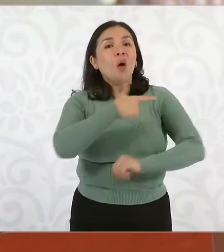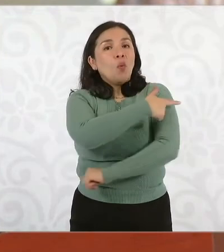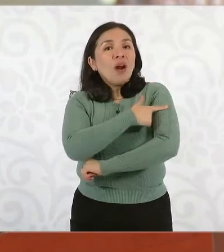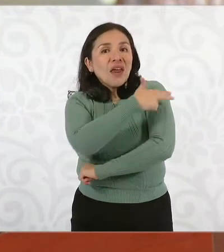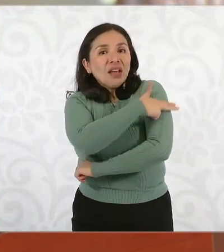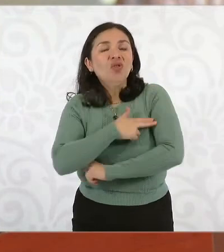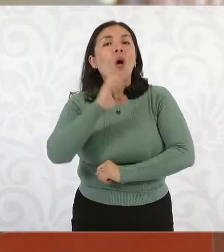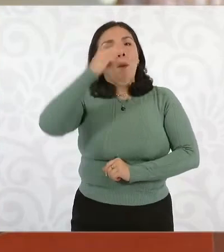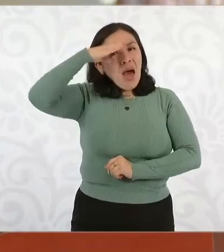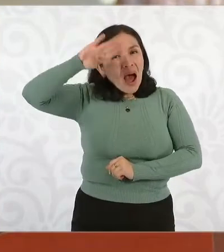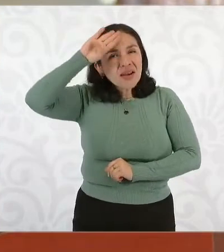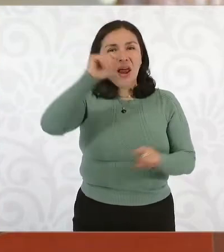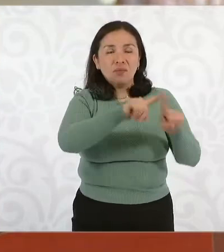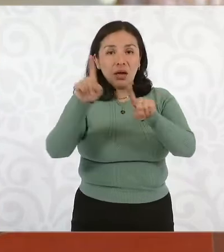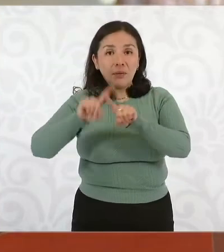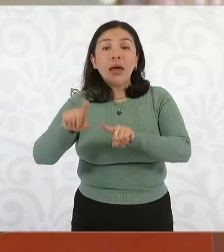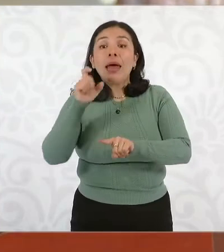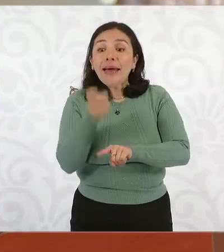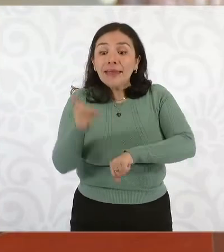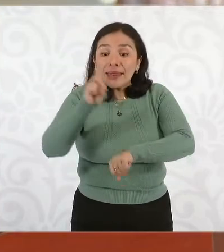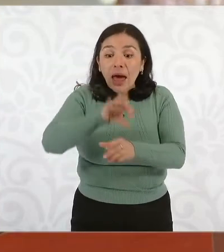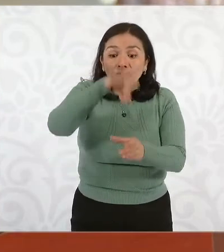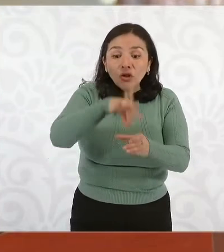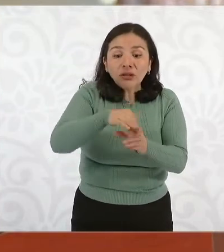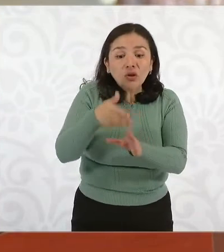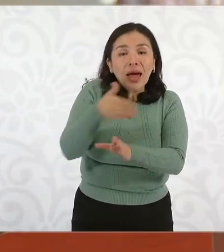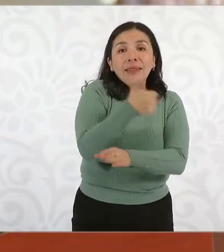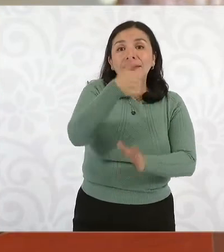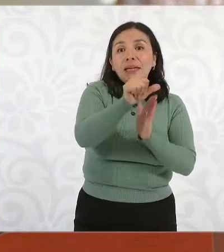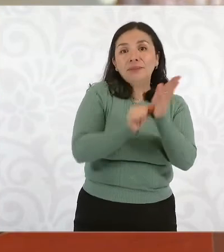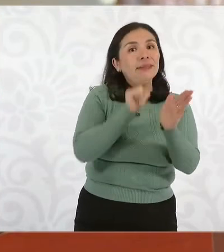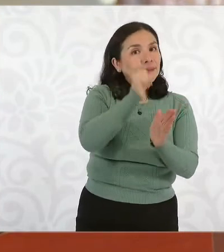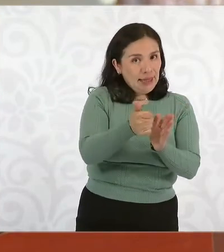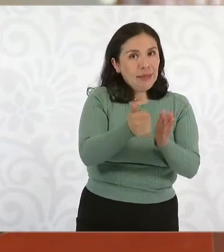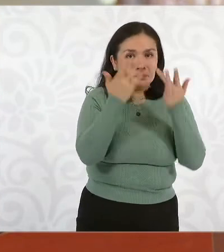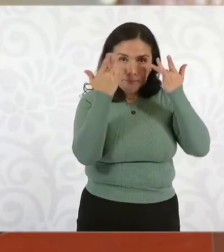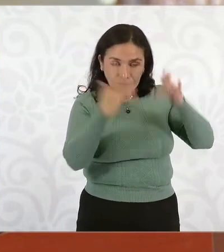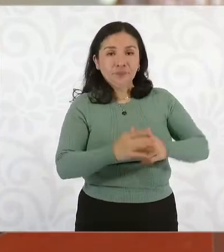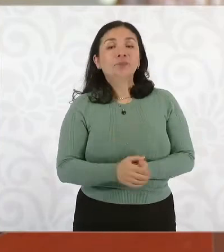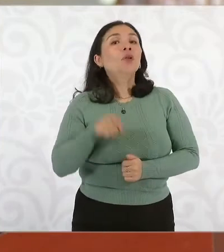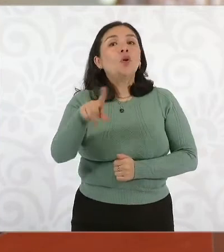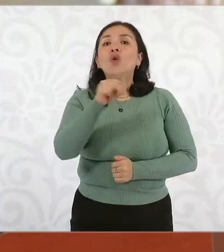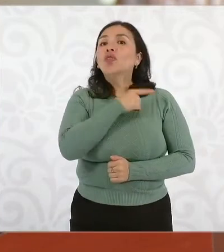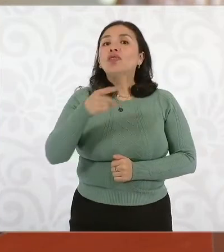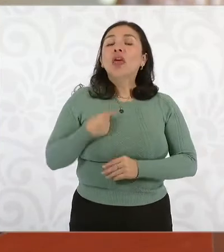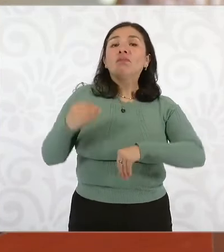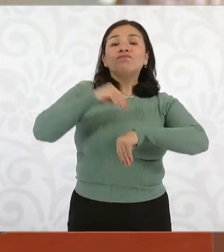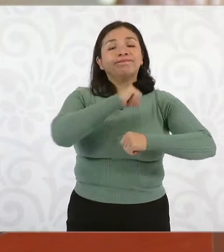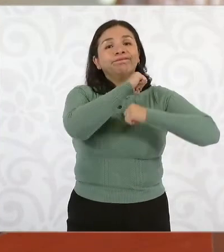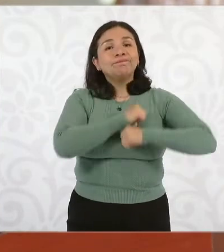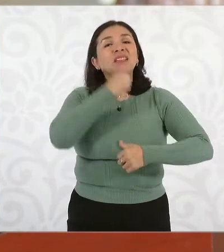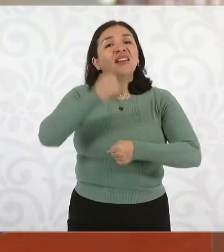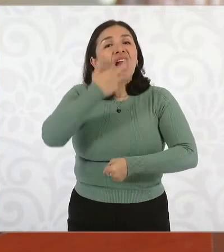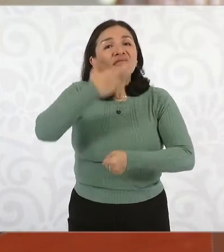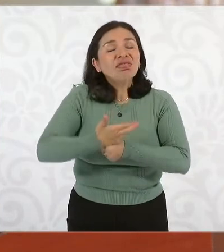Nacional 6 meses antes del día de la elección. No ser titular de una Secretaría de Estado, Subsecretaría o de la